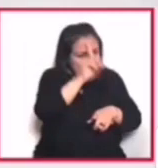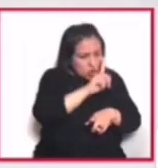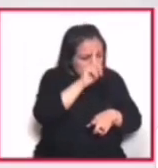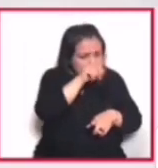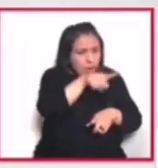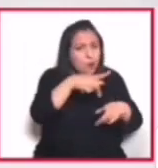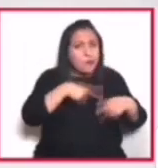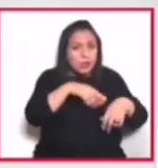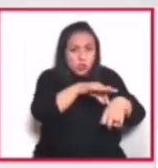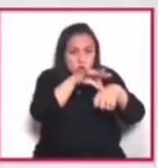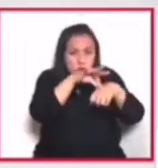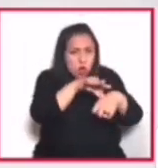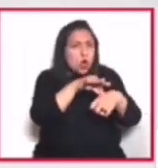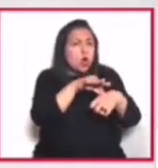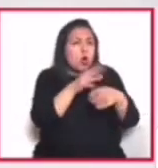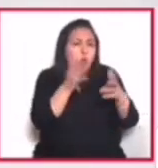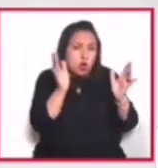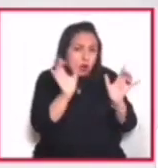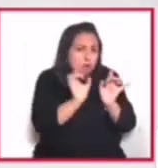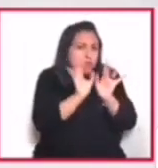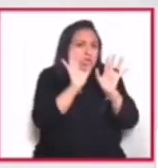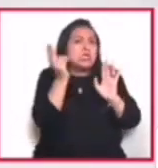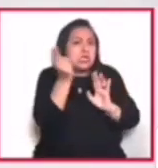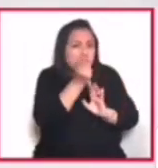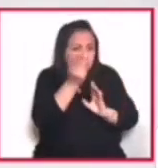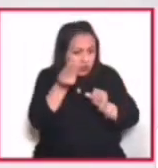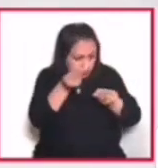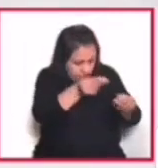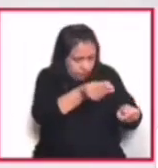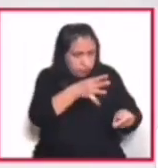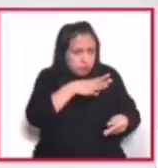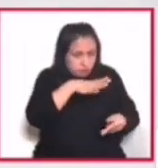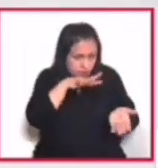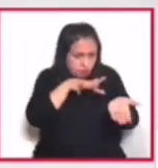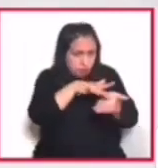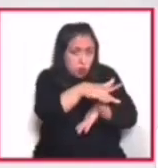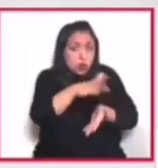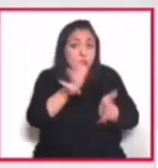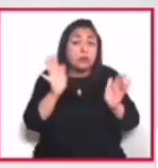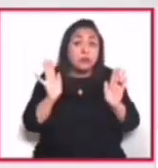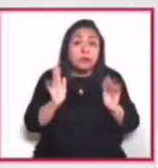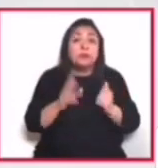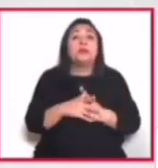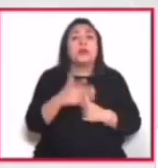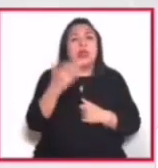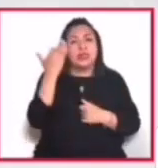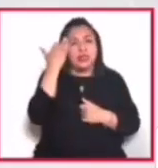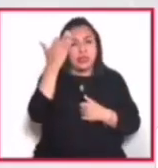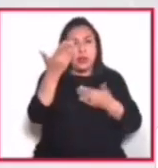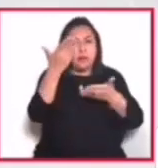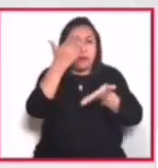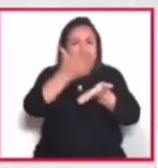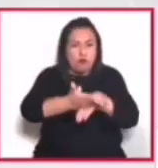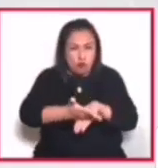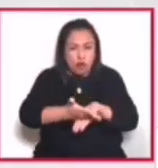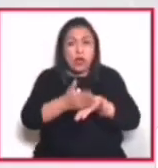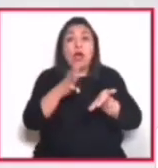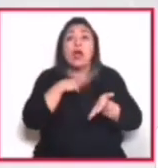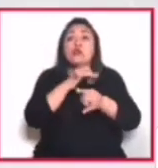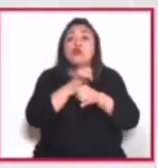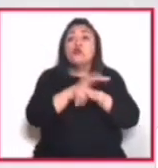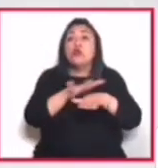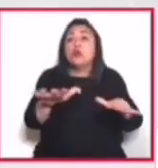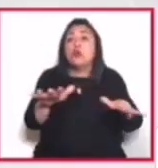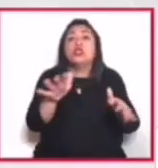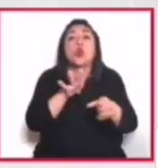que está pasando por una situación o que puede requerir esta información. Y entonces, bueno, Tiempo Fuera da información sobre cuáles